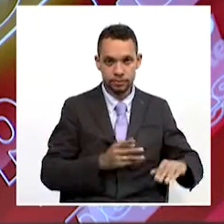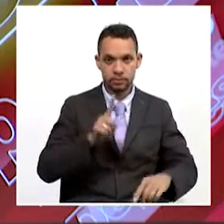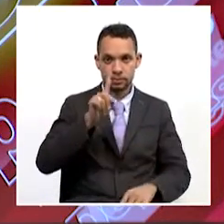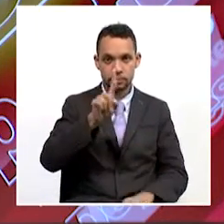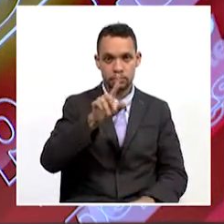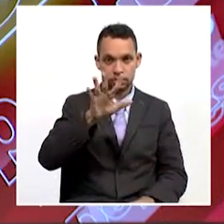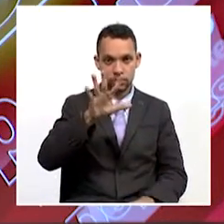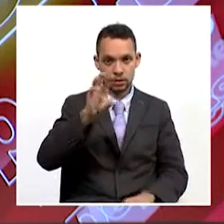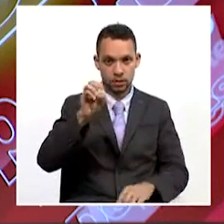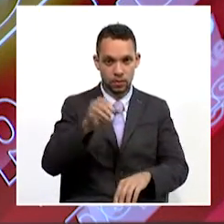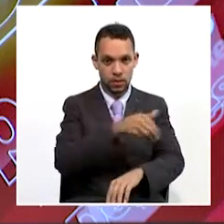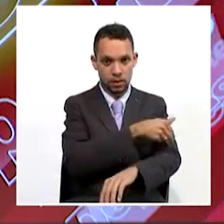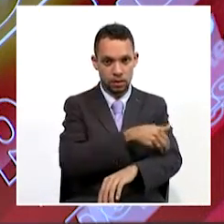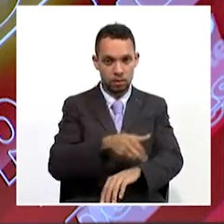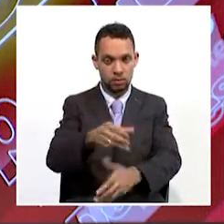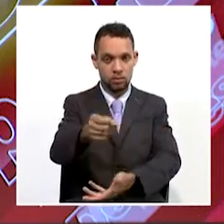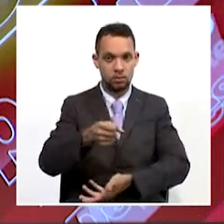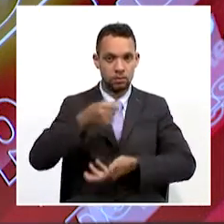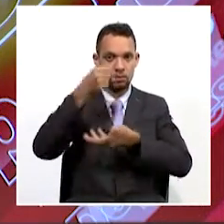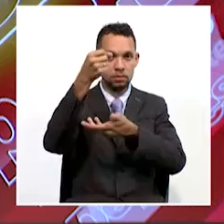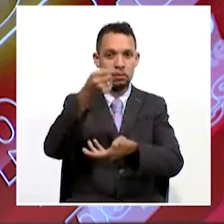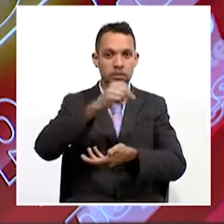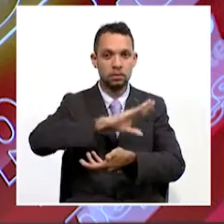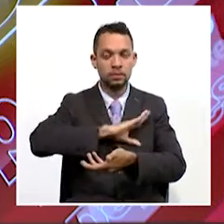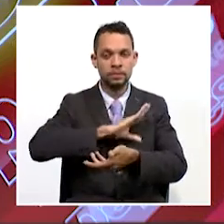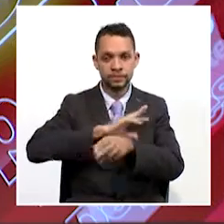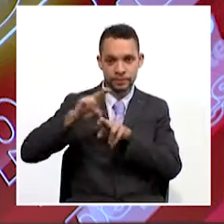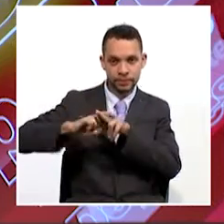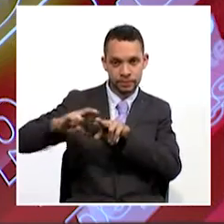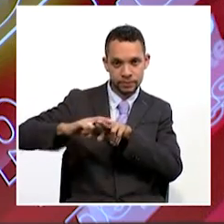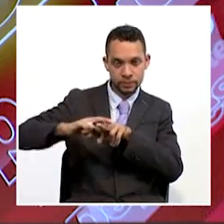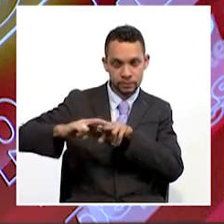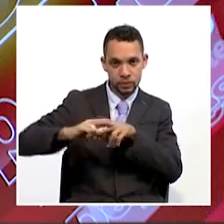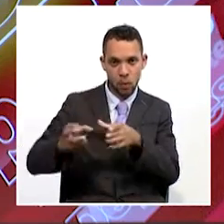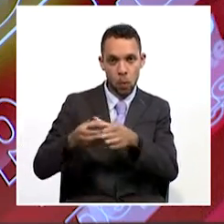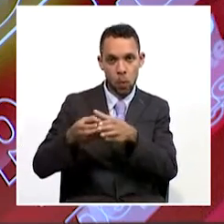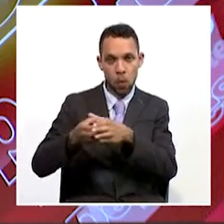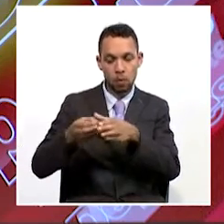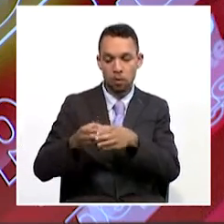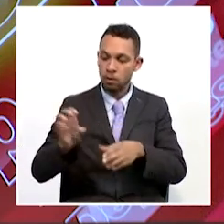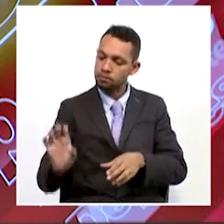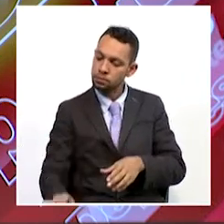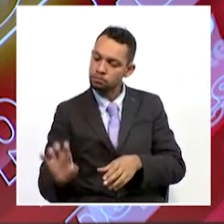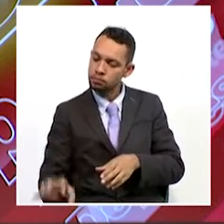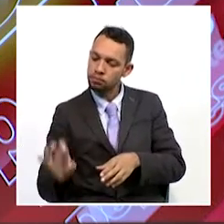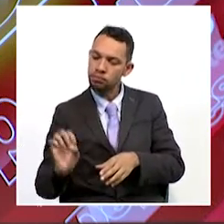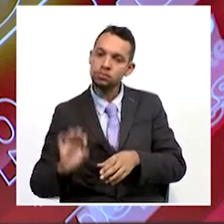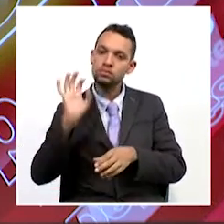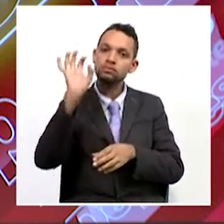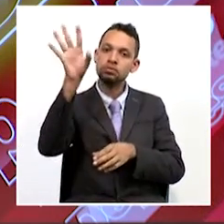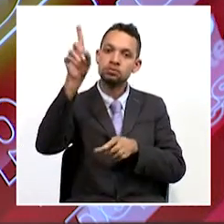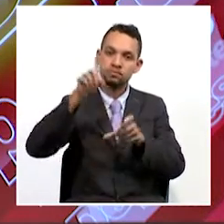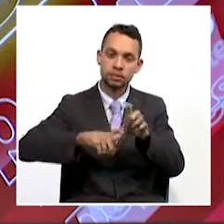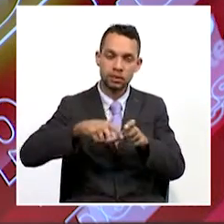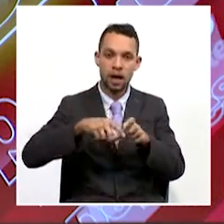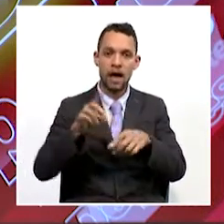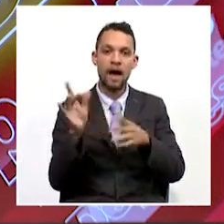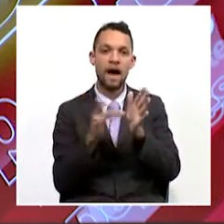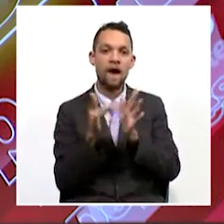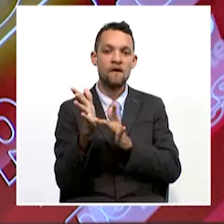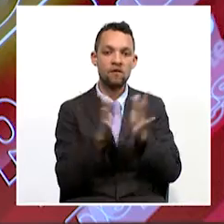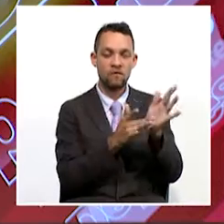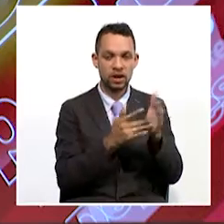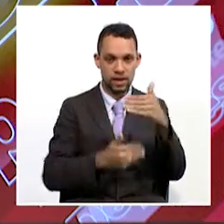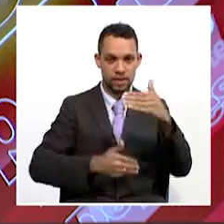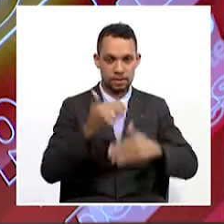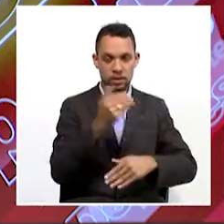150 millones de pesos será el aporte de la Alcaldía de Manizales para el Quinteto Sabios Basket Club, que participará desde finales de abril en el torneo que se